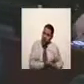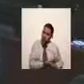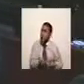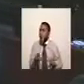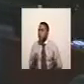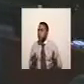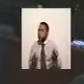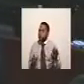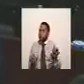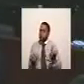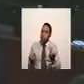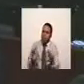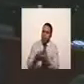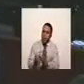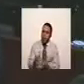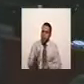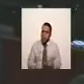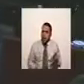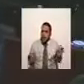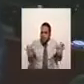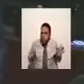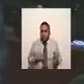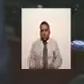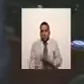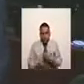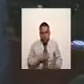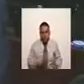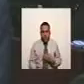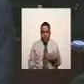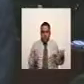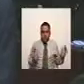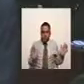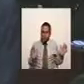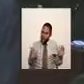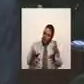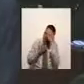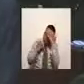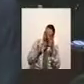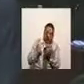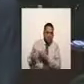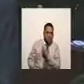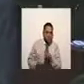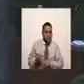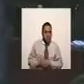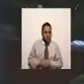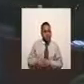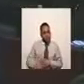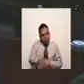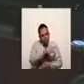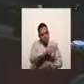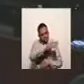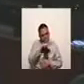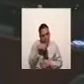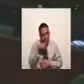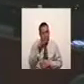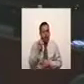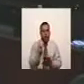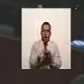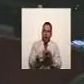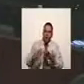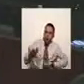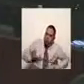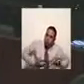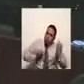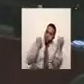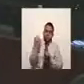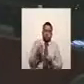que independientemente de entrar o no en el proceso, los finqueros y los comerciantes tendrían que seguir